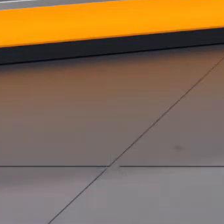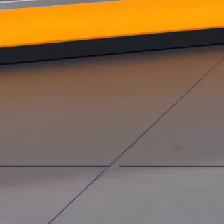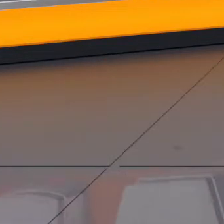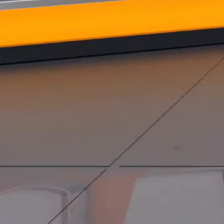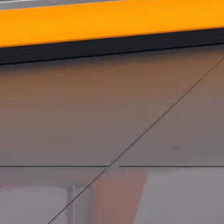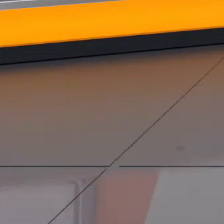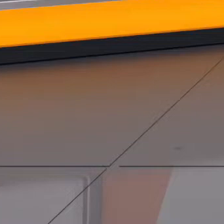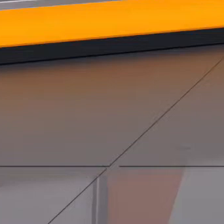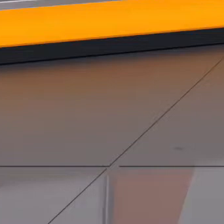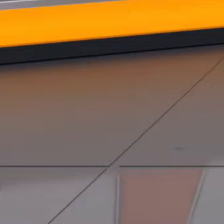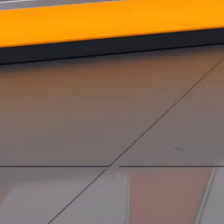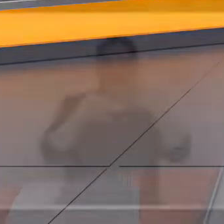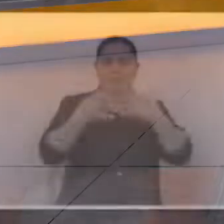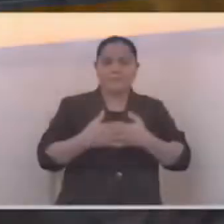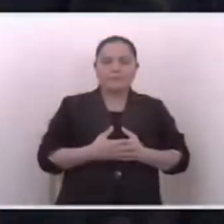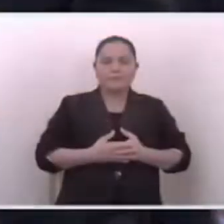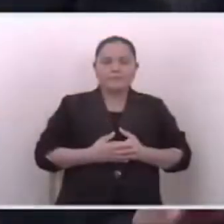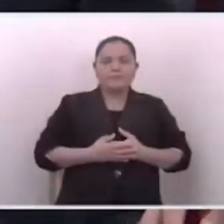era normal.